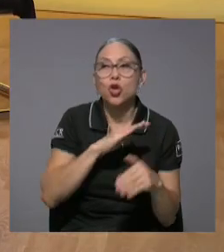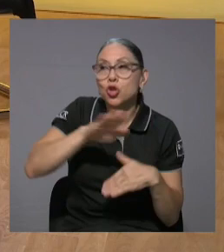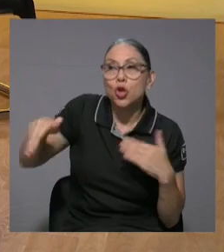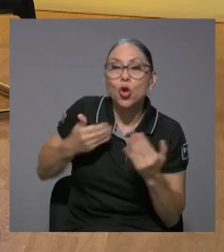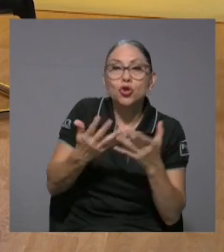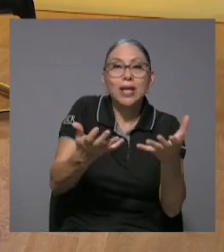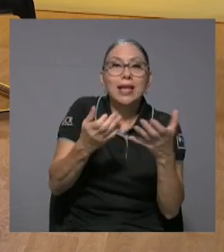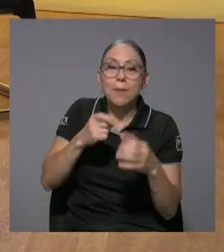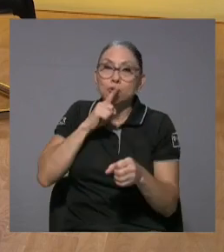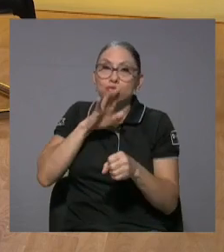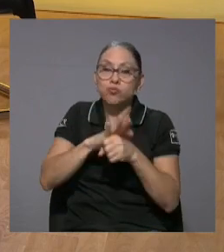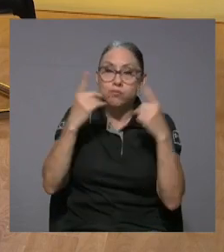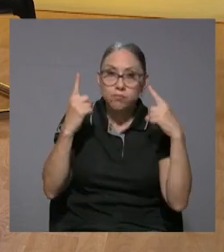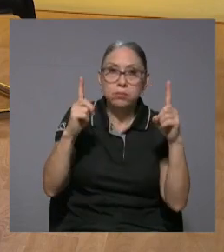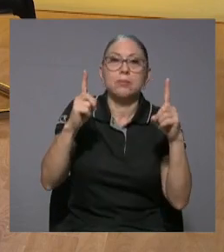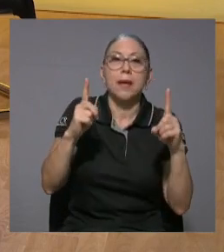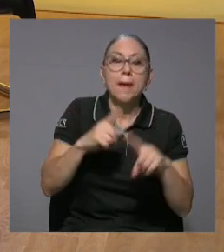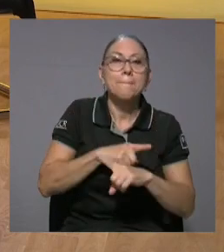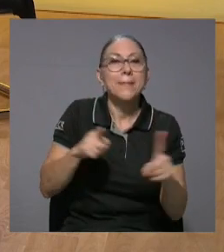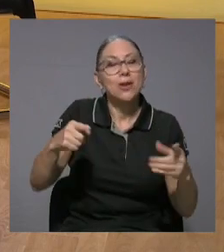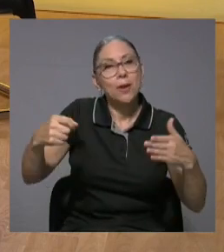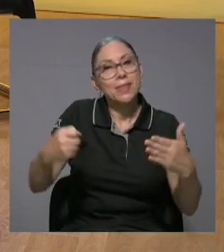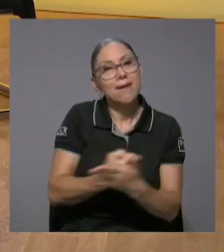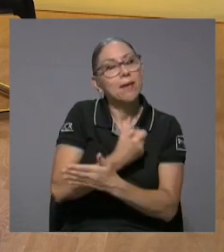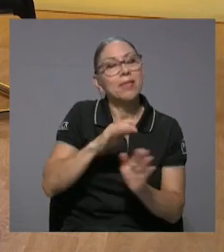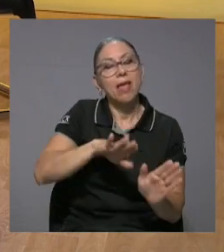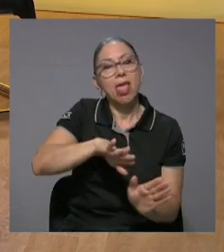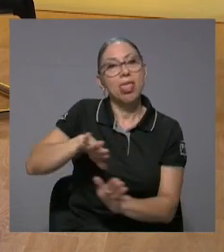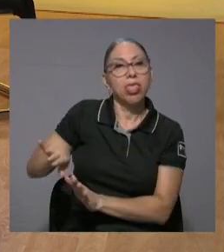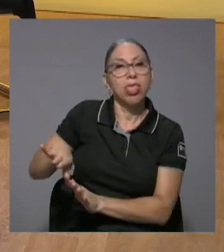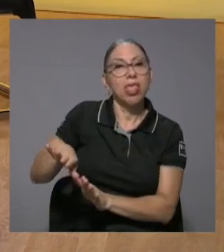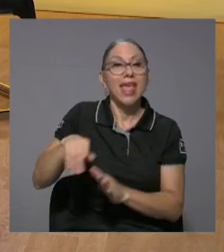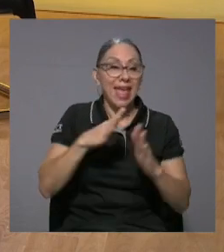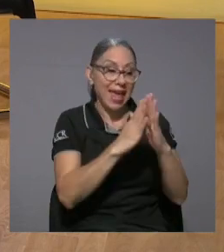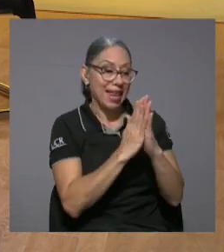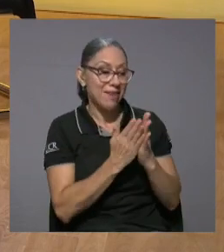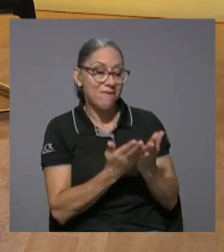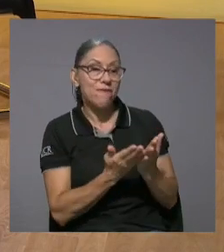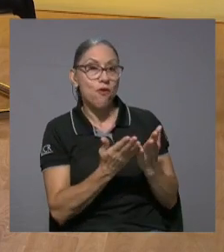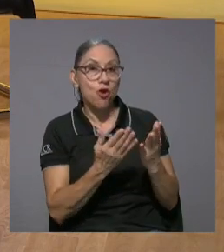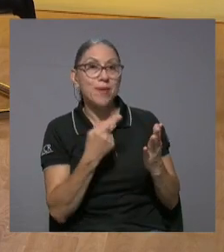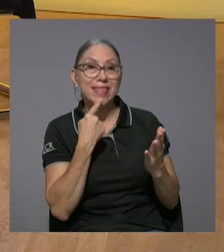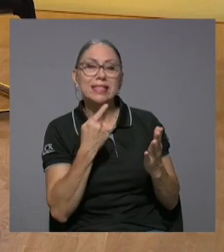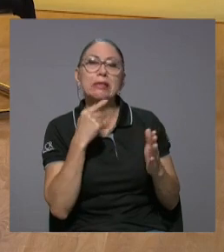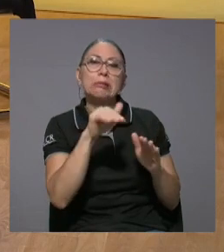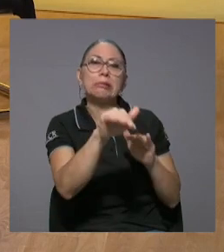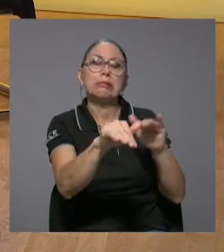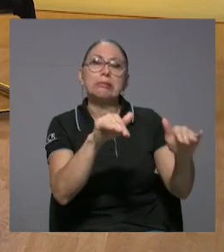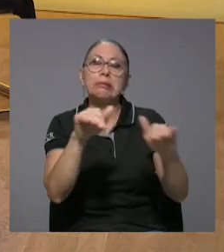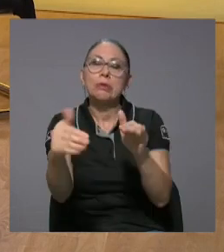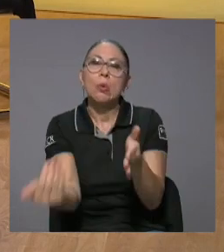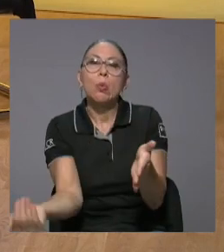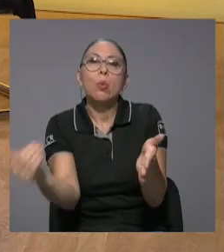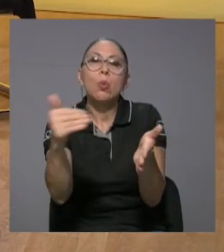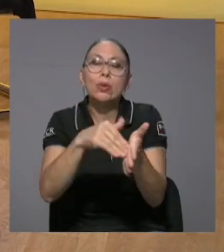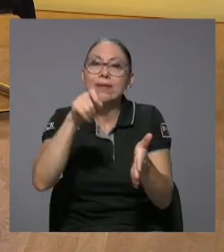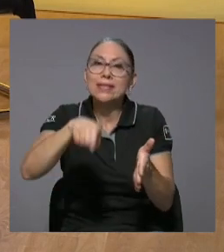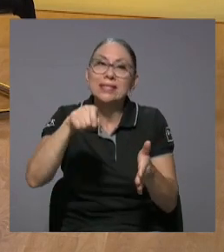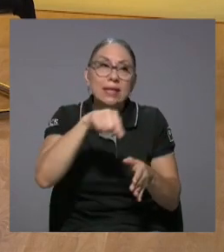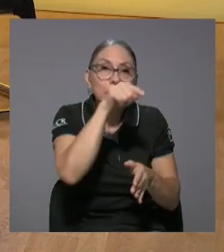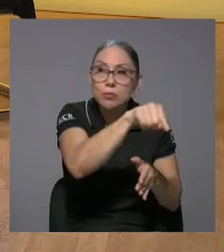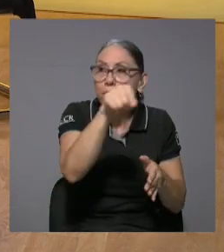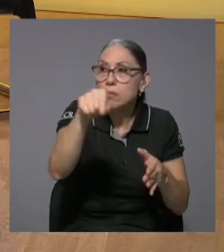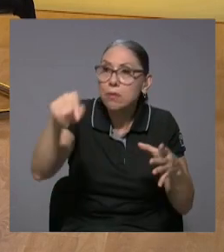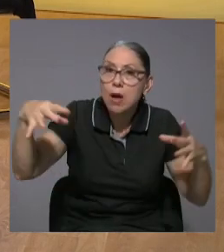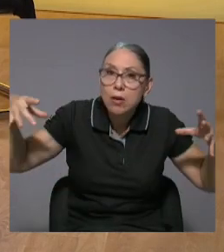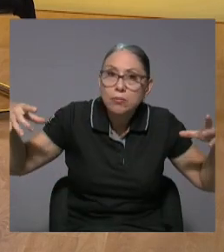esta práctica se abandonó y el informe hace un llamado vehemente a que se recupere este tipo de instancias de articulación, porque las